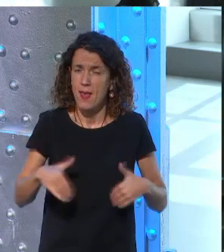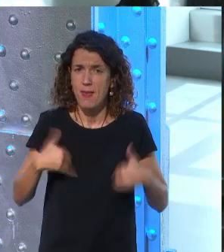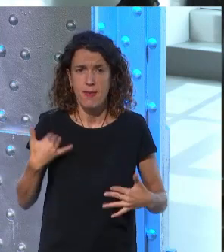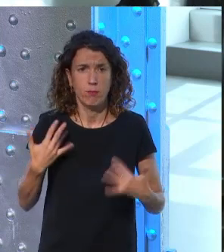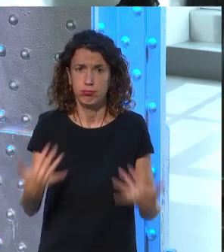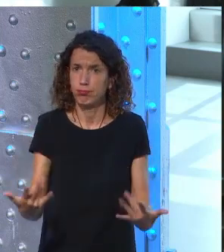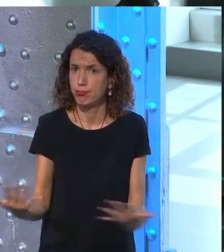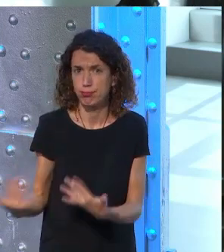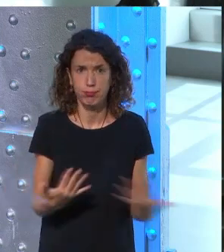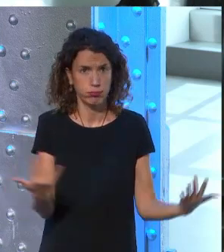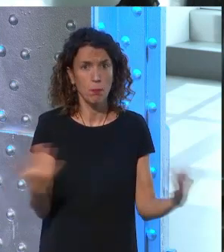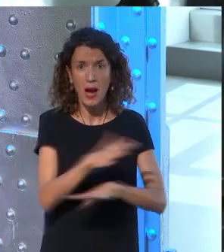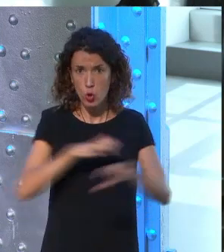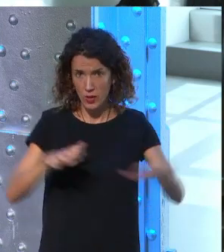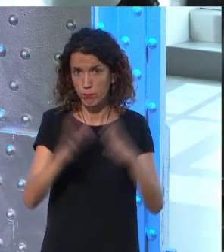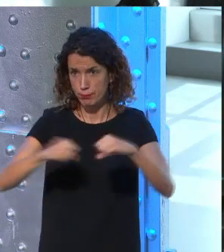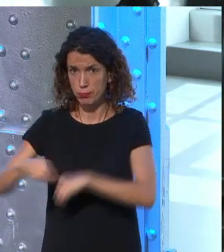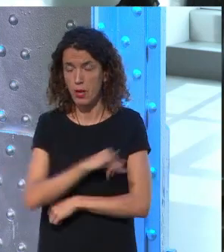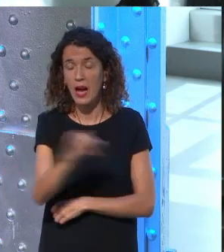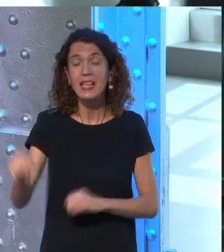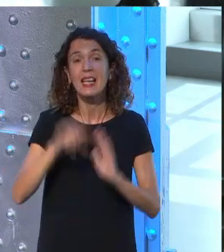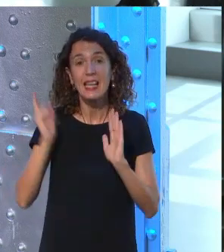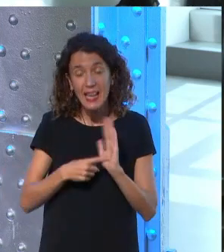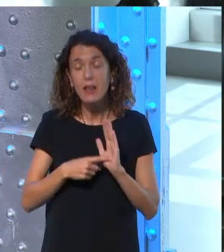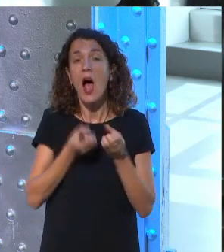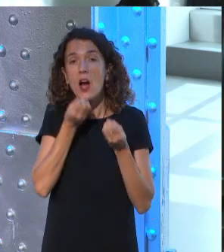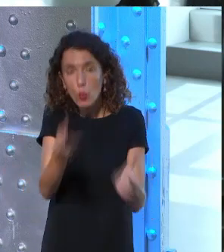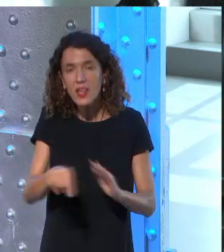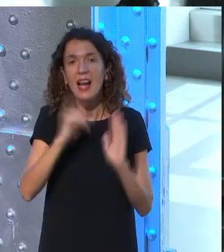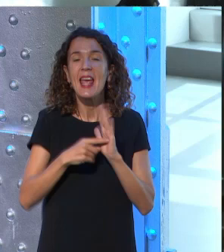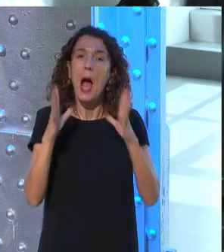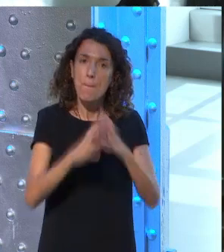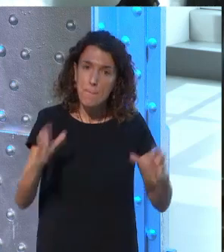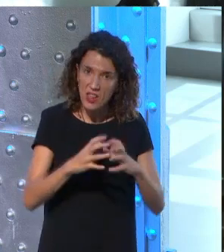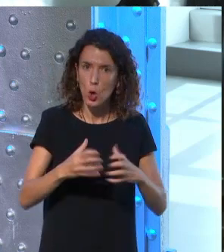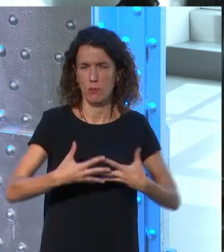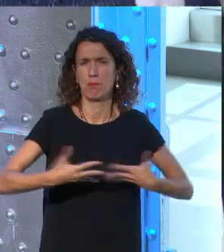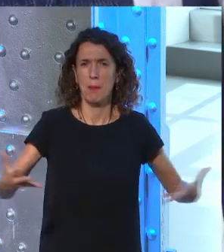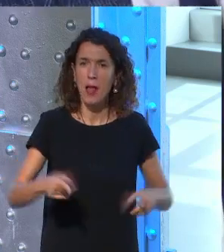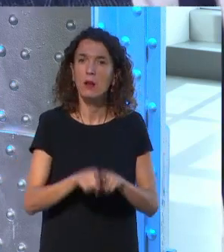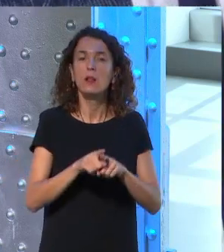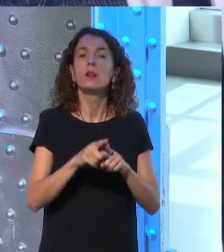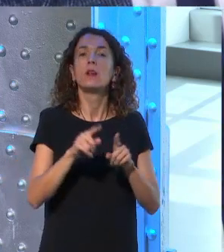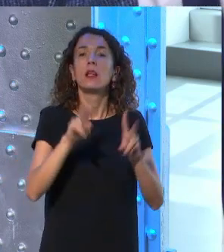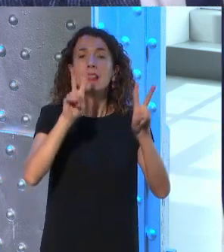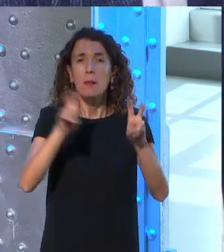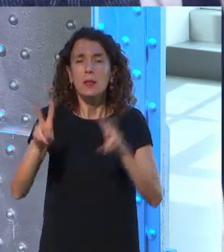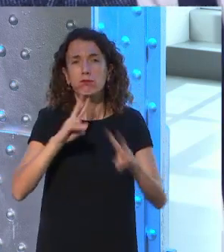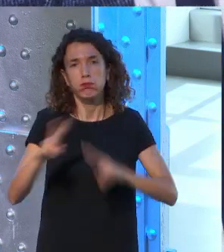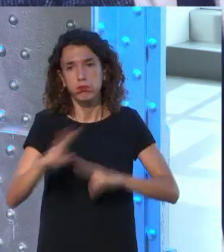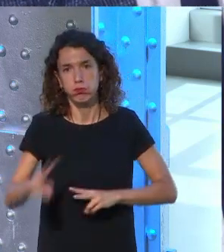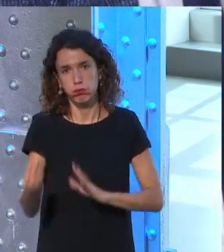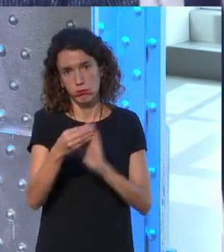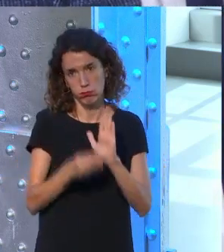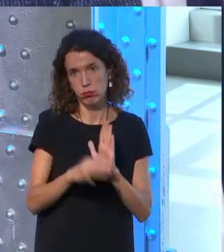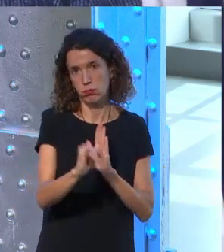en esto creo que estamos la mayoría de acuerdo. Espero que la ley que se anuncia sea una ley ambiciosa, que dé respuesta a muchas de las dudas que aquí se